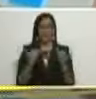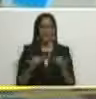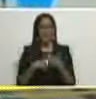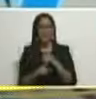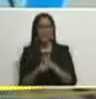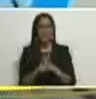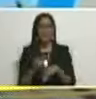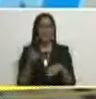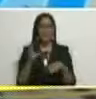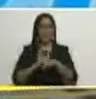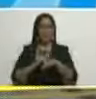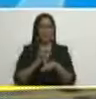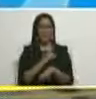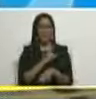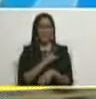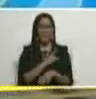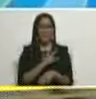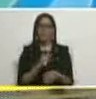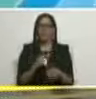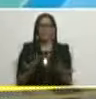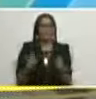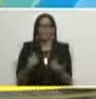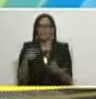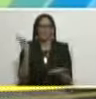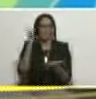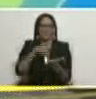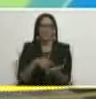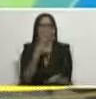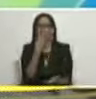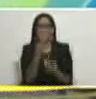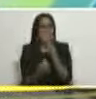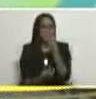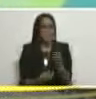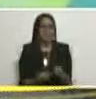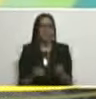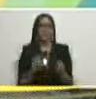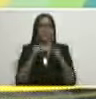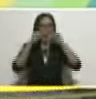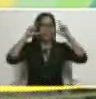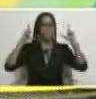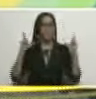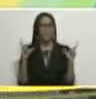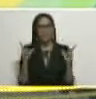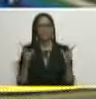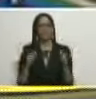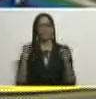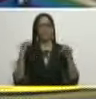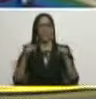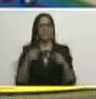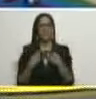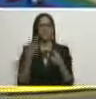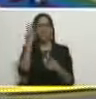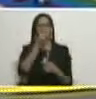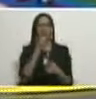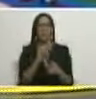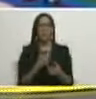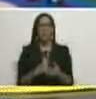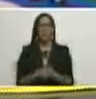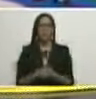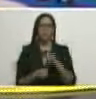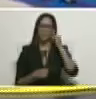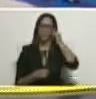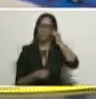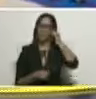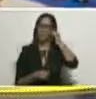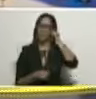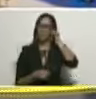ciudad universitaria, y no me aguanté y tuve que venir a mi recorrido. Por eso es mi impresión de esta cosa tan hermosa.